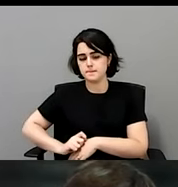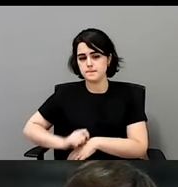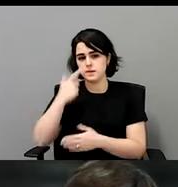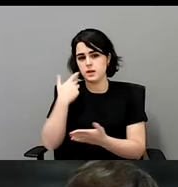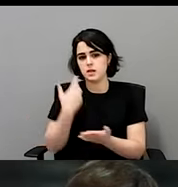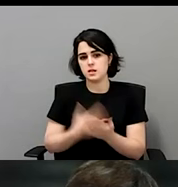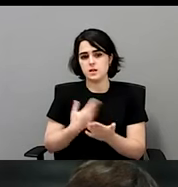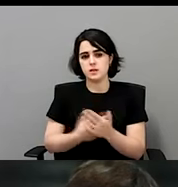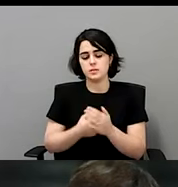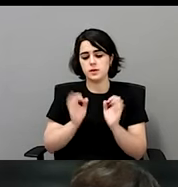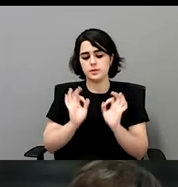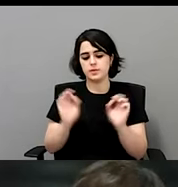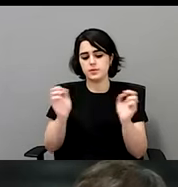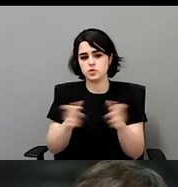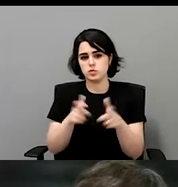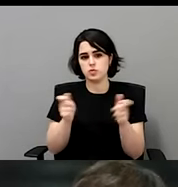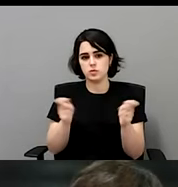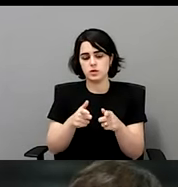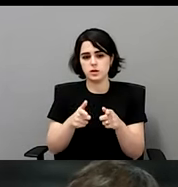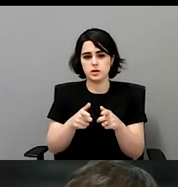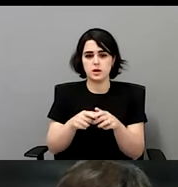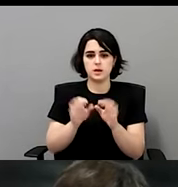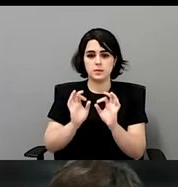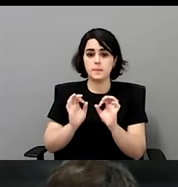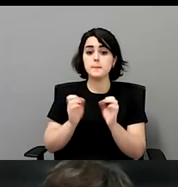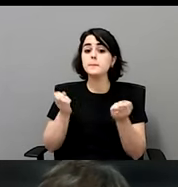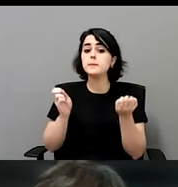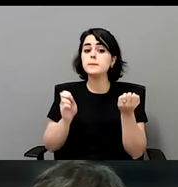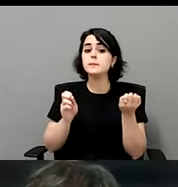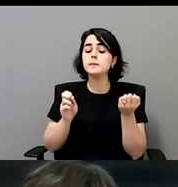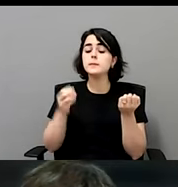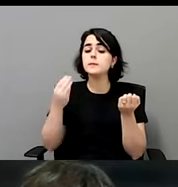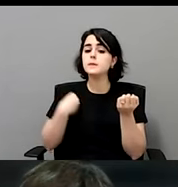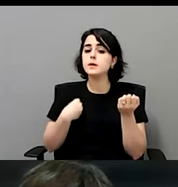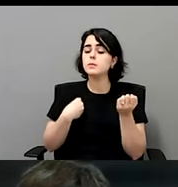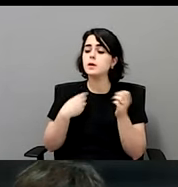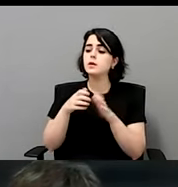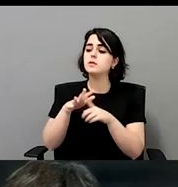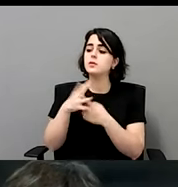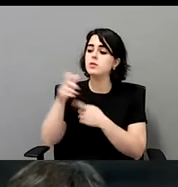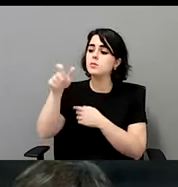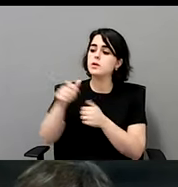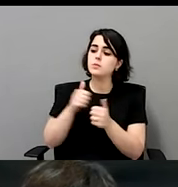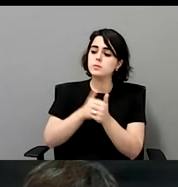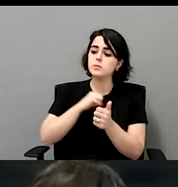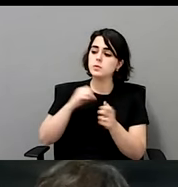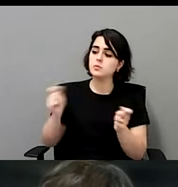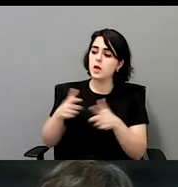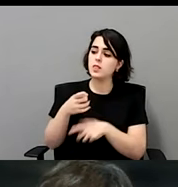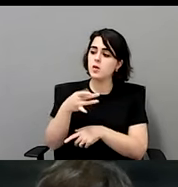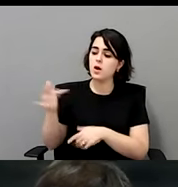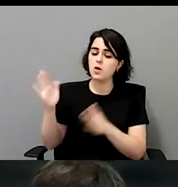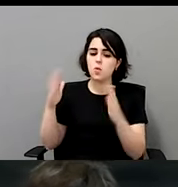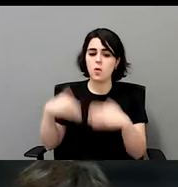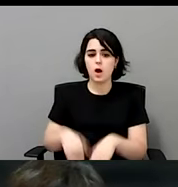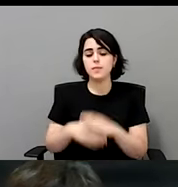Seguridad Social de que la profesional no tiene deudas con la seguridad social. Por lo